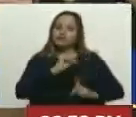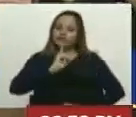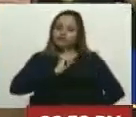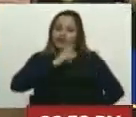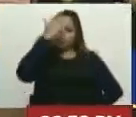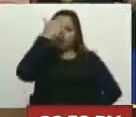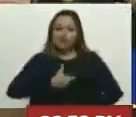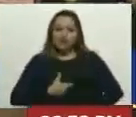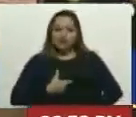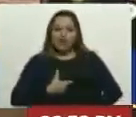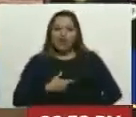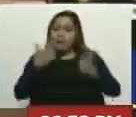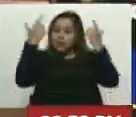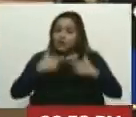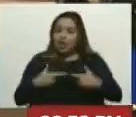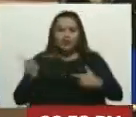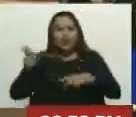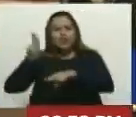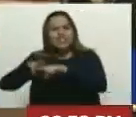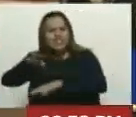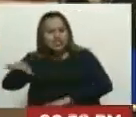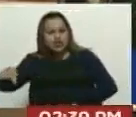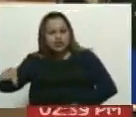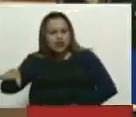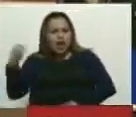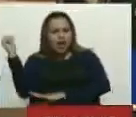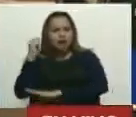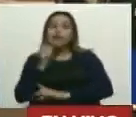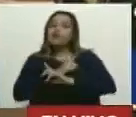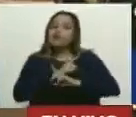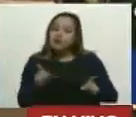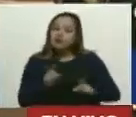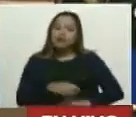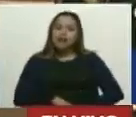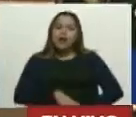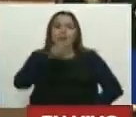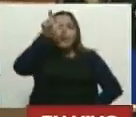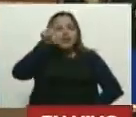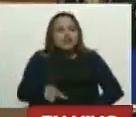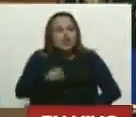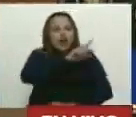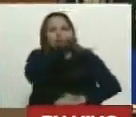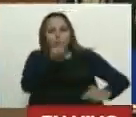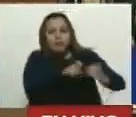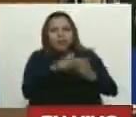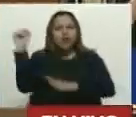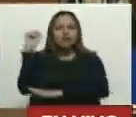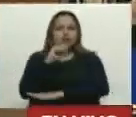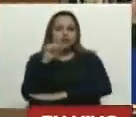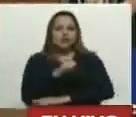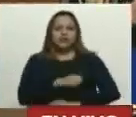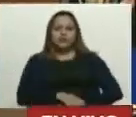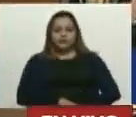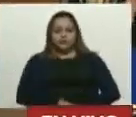persona. La persona, no el niño con trastorno del espectro autista, no. La persona con trastorno del espectro